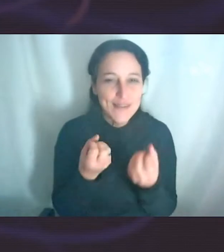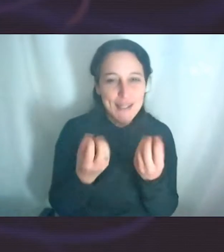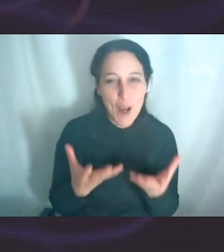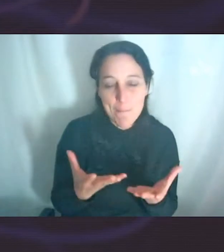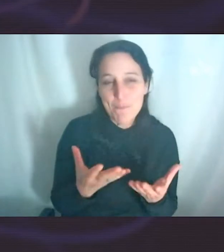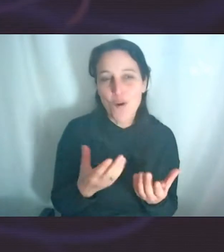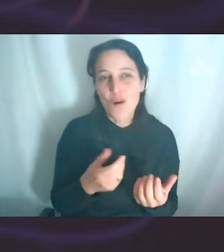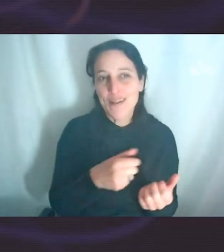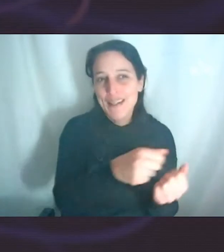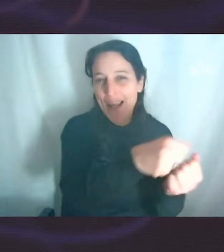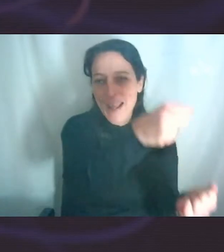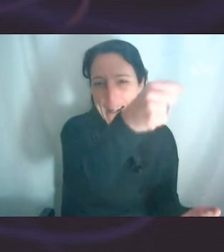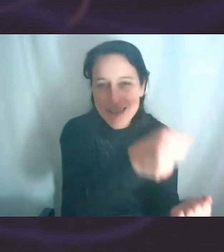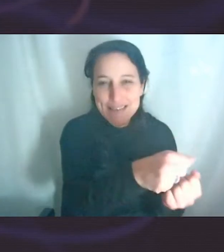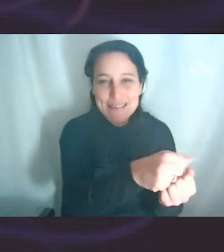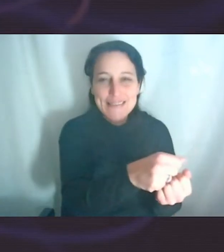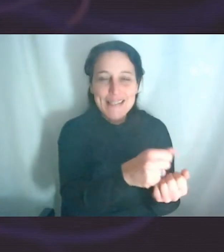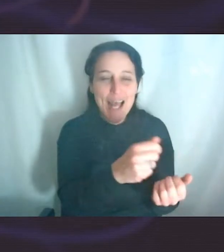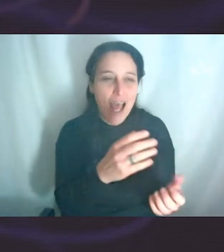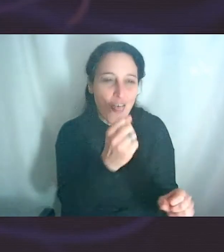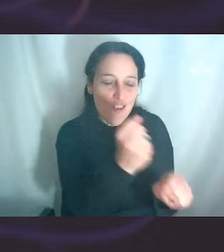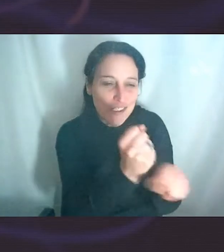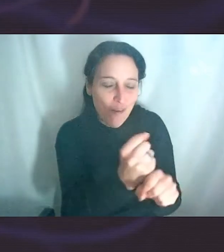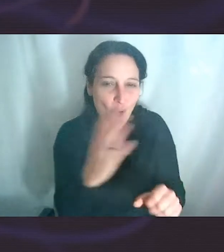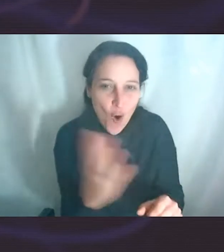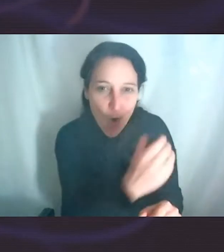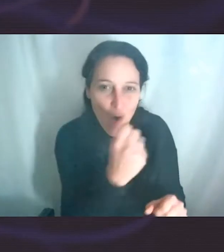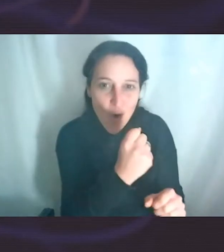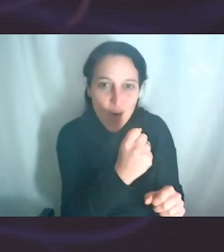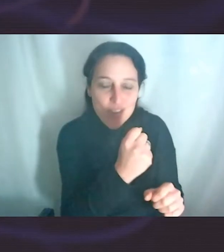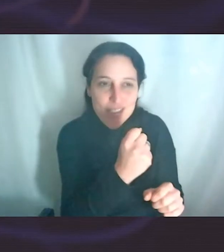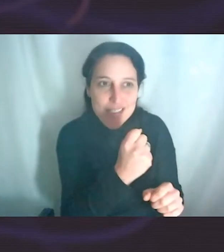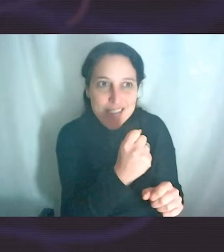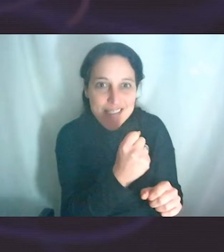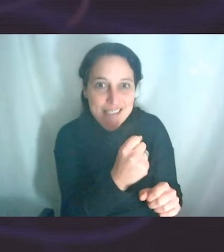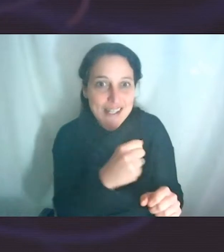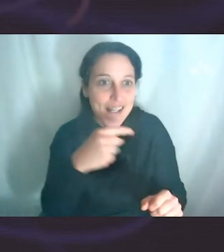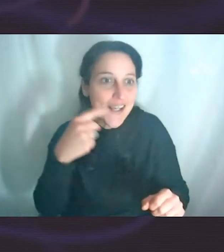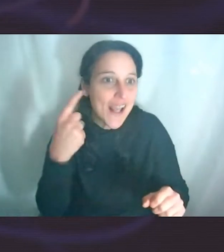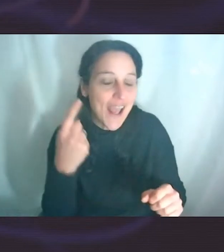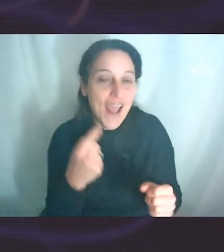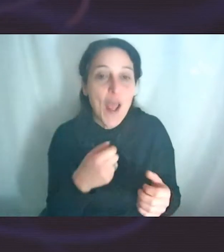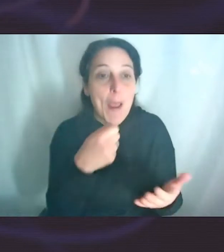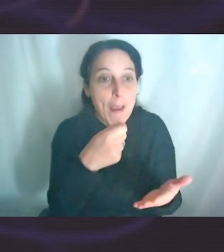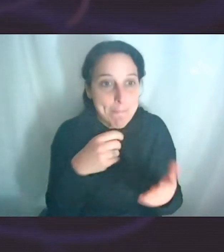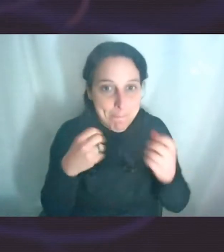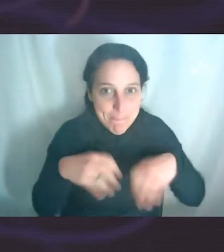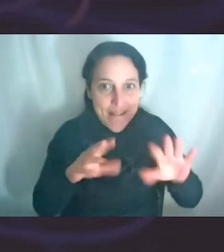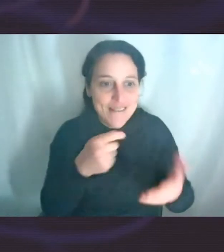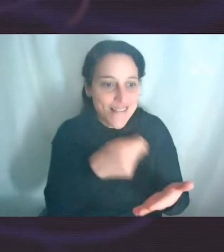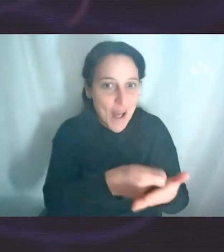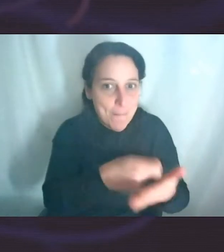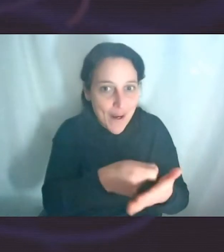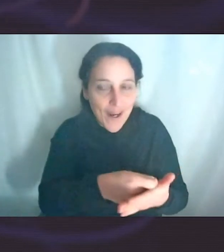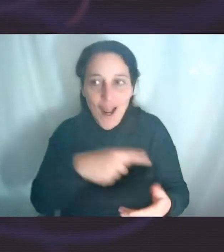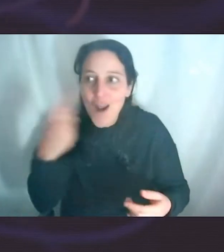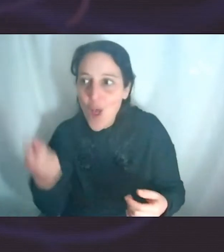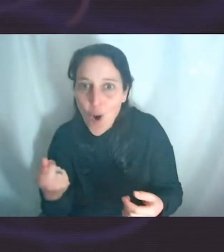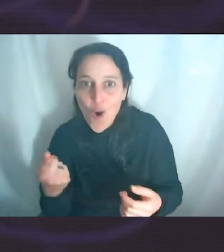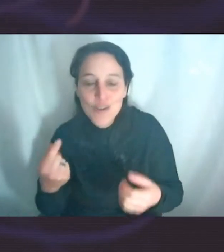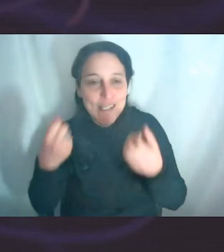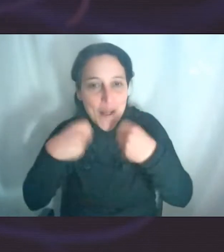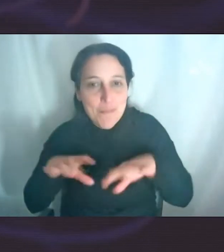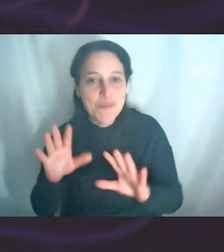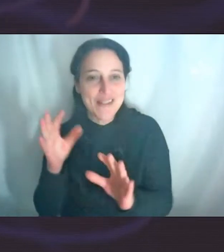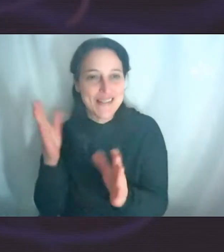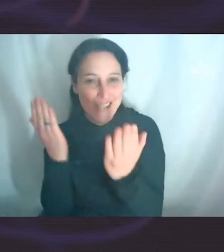pagar su educación, permite que otra alumna pueda entrar con esa misma posibilidad, ¿no? Se genera un círculo virtuoso. Y por otro lado tenemos las becas